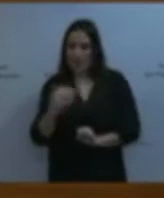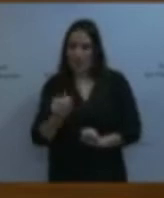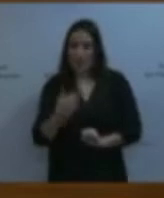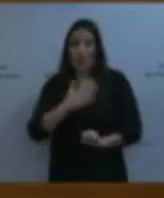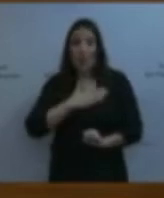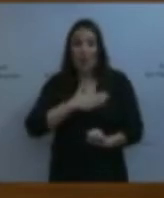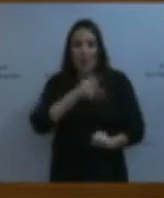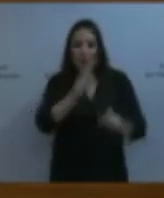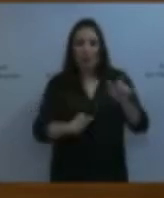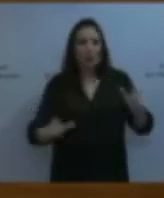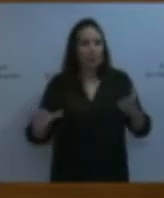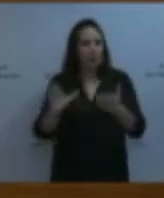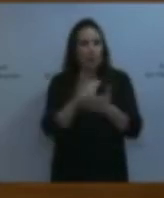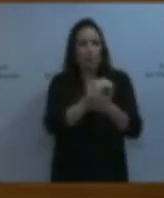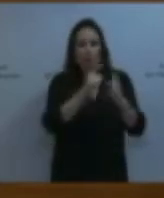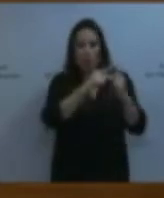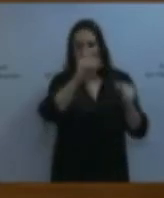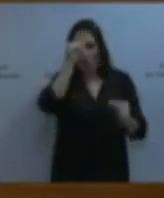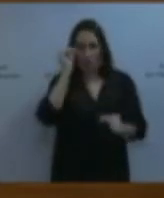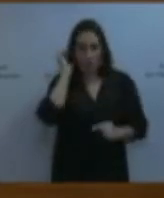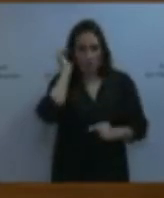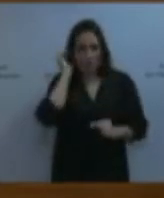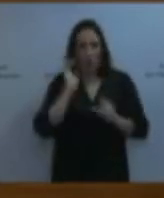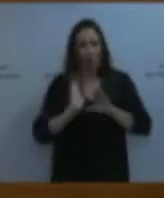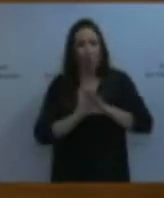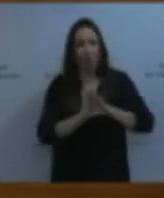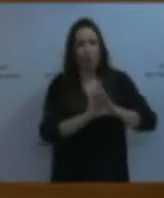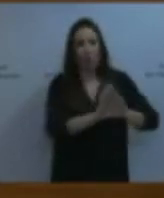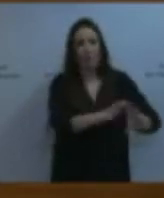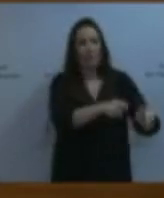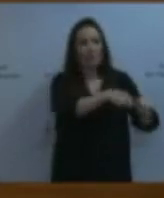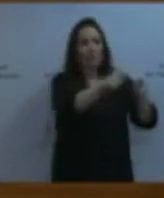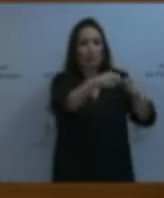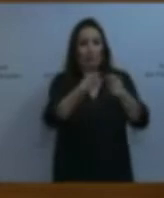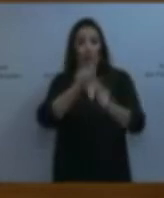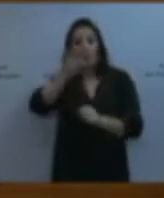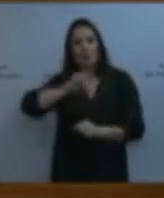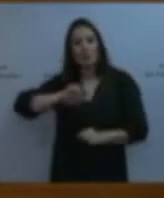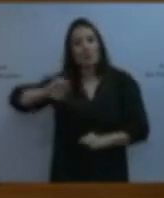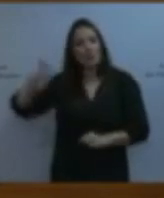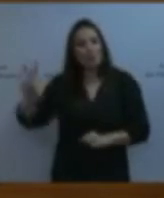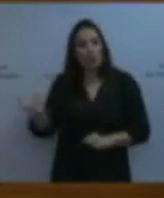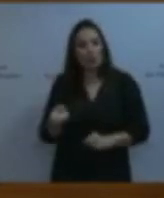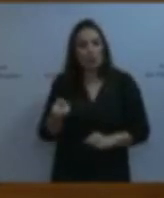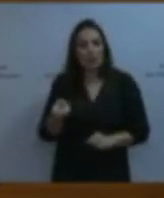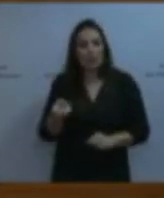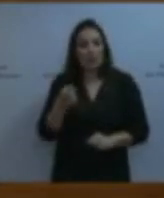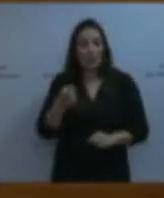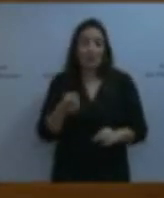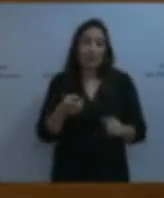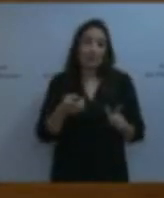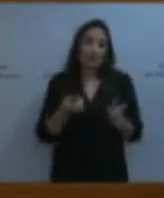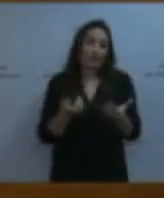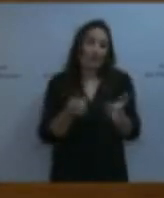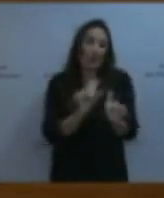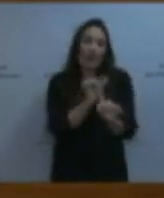las asturianas, del abandono y del deterioro en que se encuentran, y que en otras comunidades autónomas han sido el prólogo y la